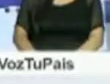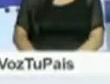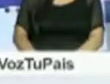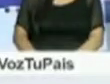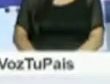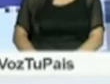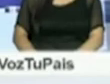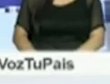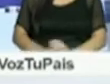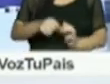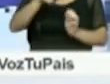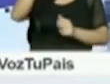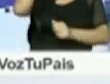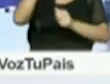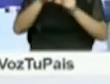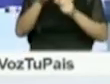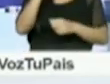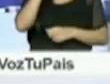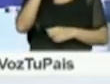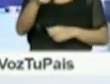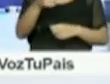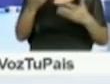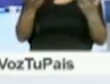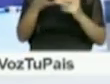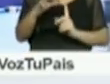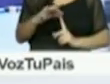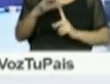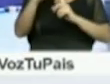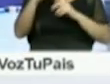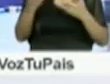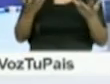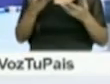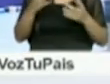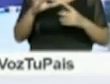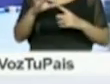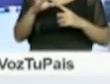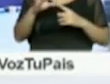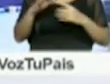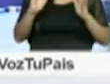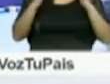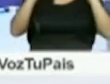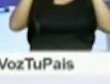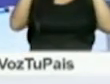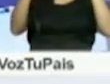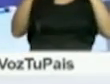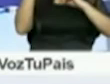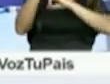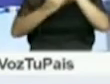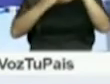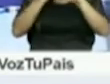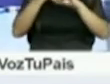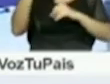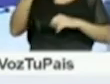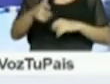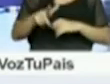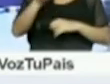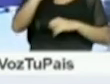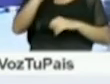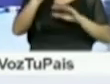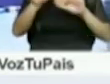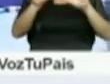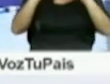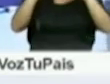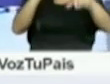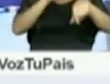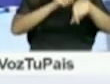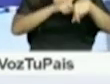Les recordamos que el día de mañana estaremos en los especiales sobre el Festival Internacional de Artes Vivas Loja 2016 desde las 20:30